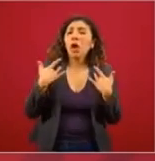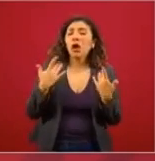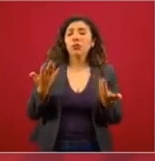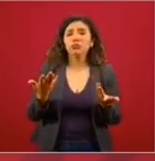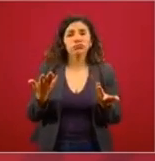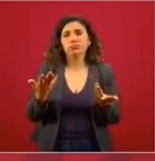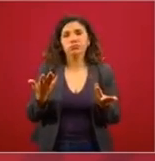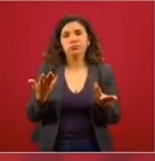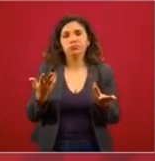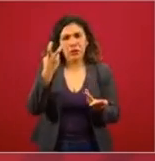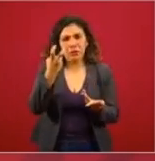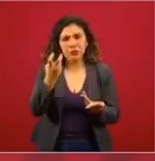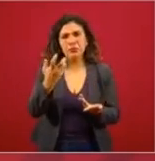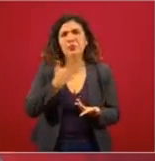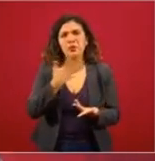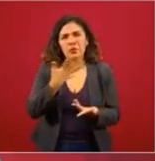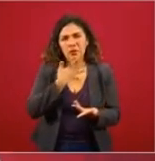y eso está